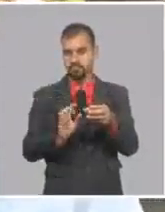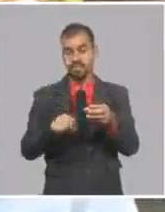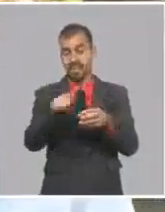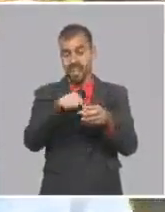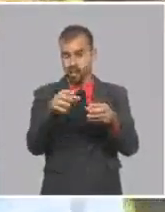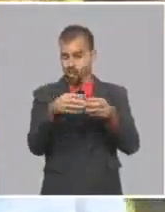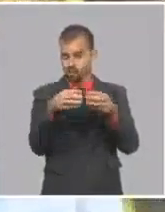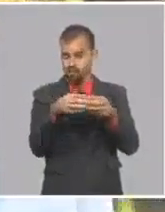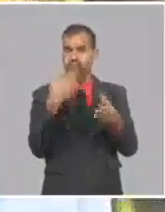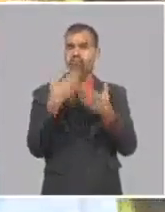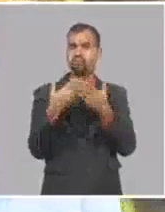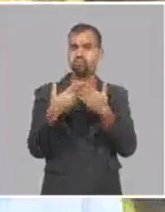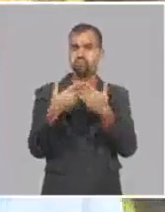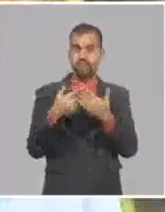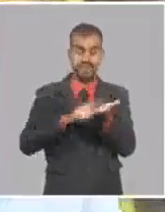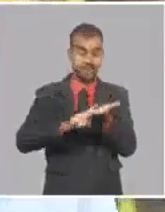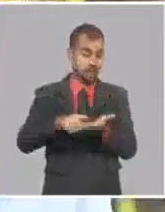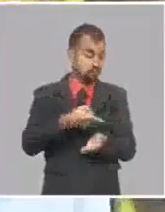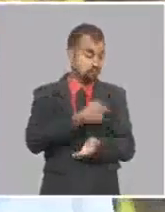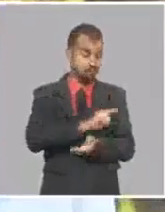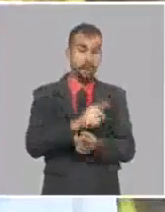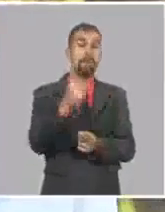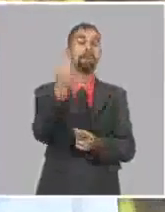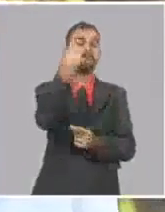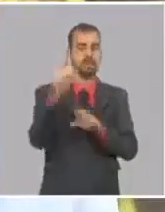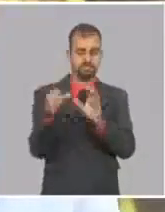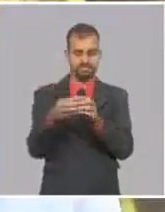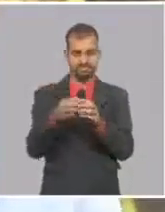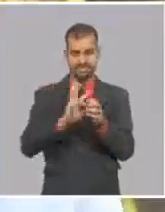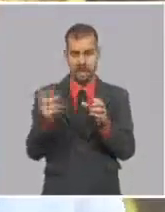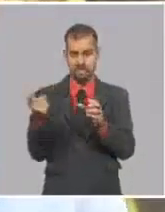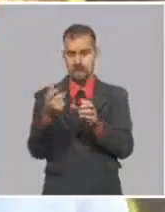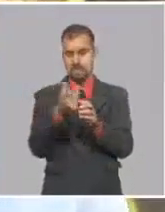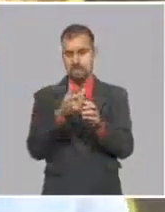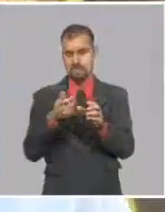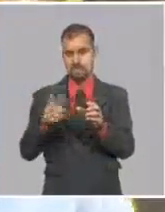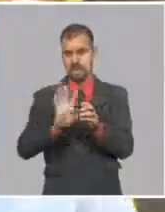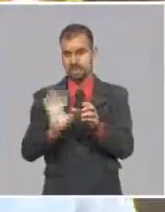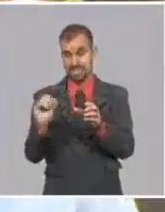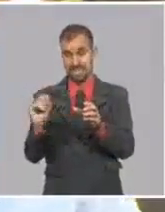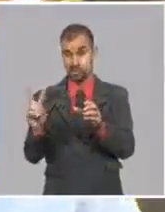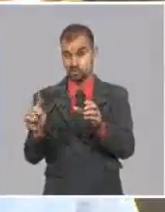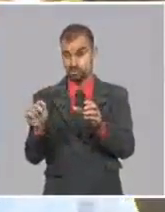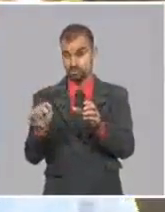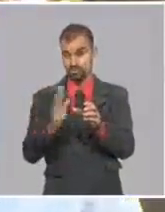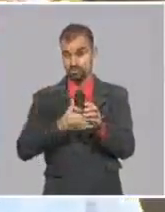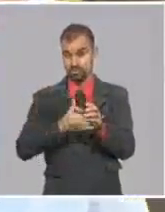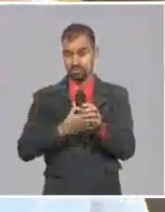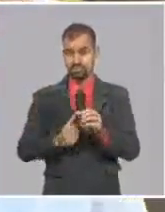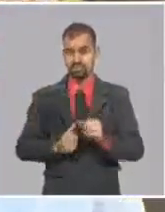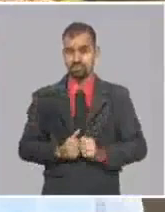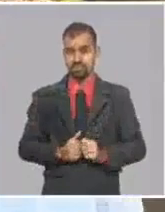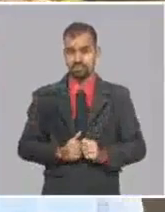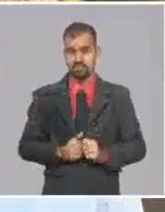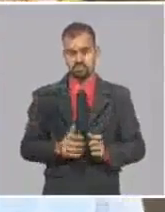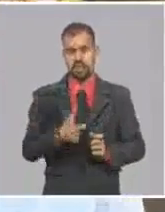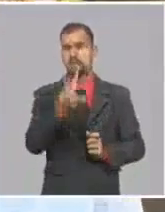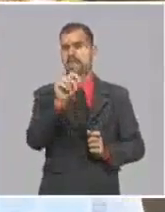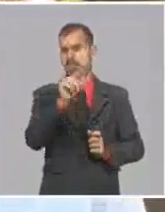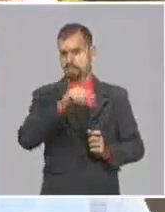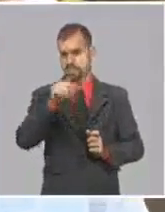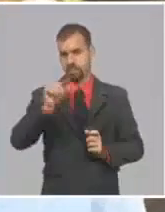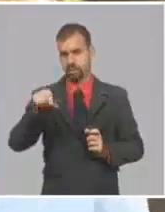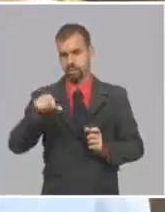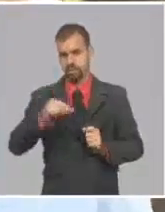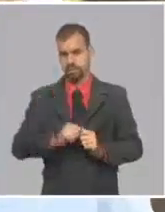grupos secuenciales. En la semana pasada incluimos el primer grupo de voluntarios que recibieron la vacuna, que estuvo constituido por 20